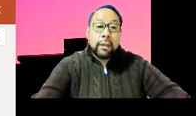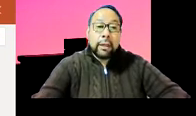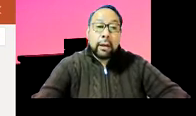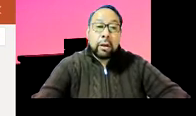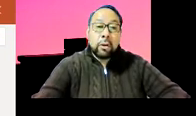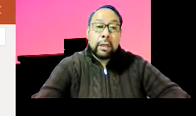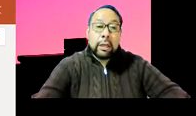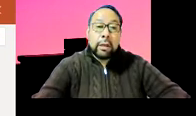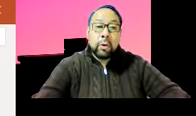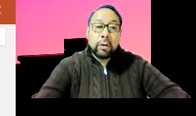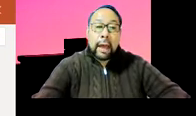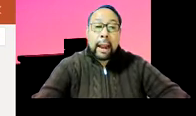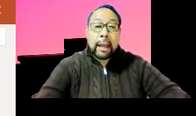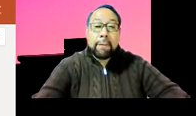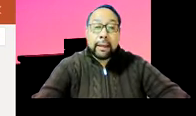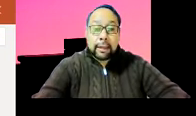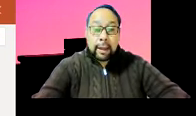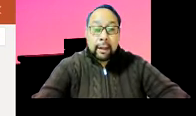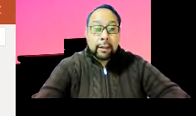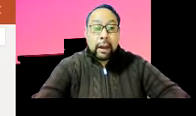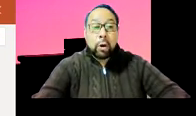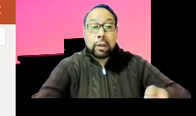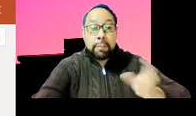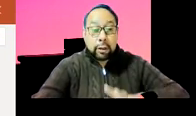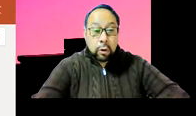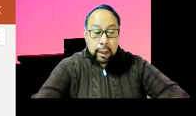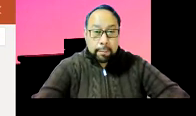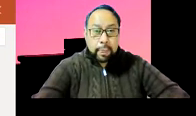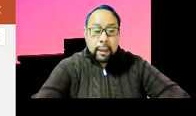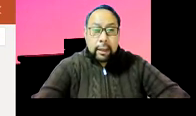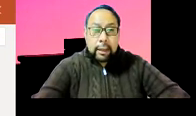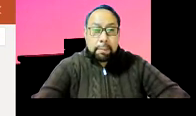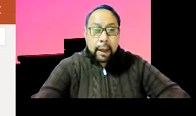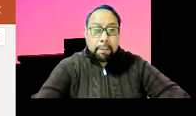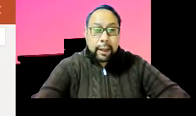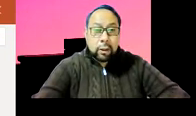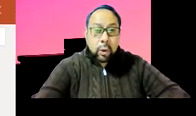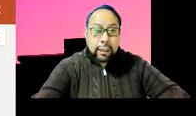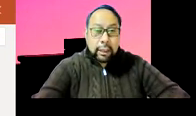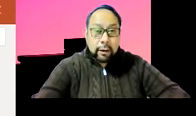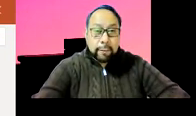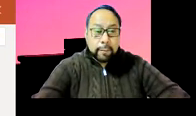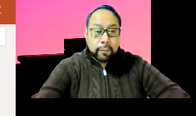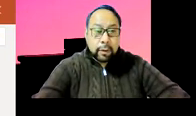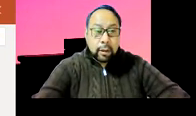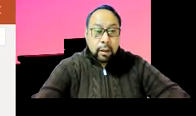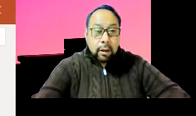para convencer nos dirigimos a la cabeza de la otra persona y para